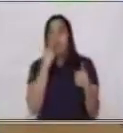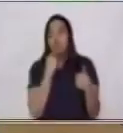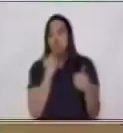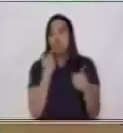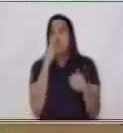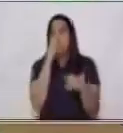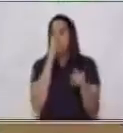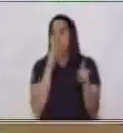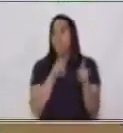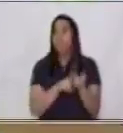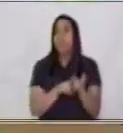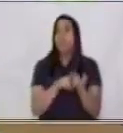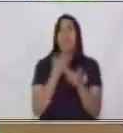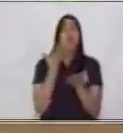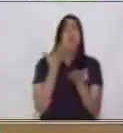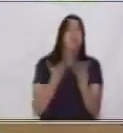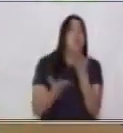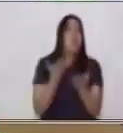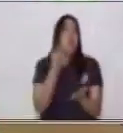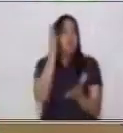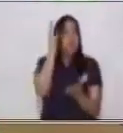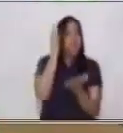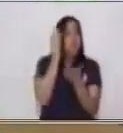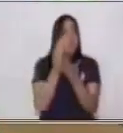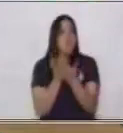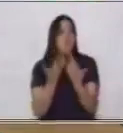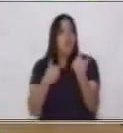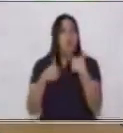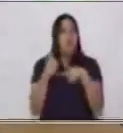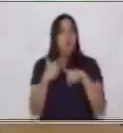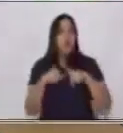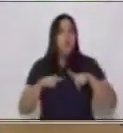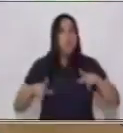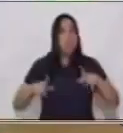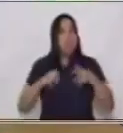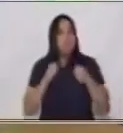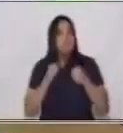será objetivo o subjetivo en el resumen?